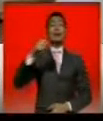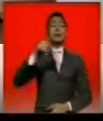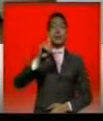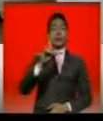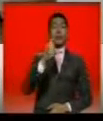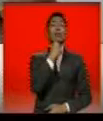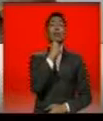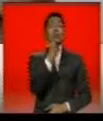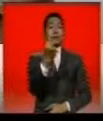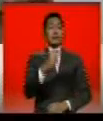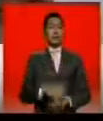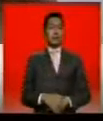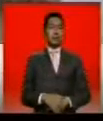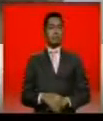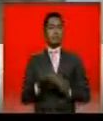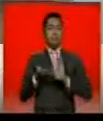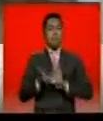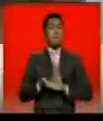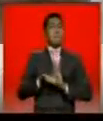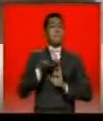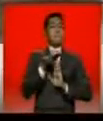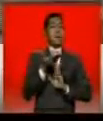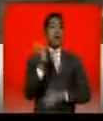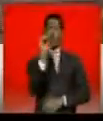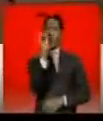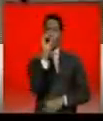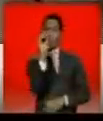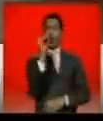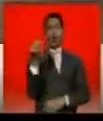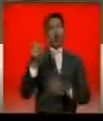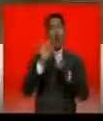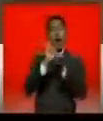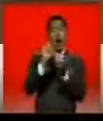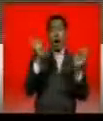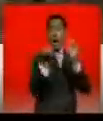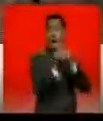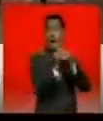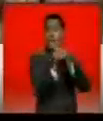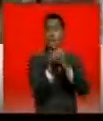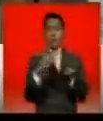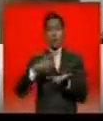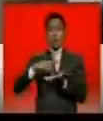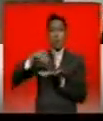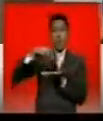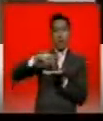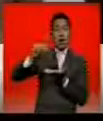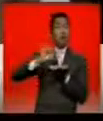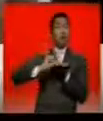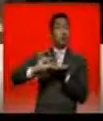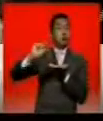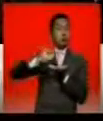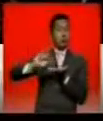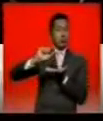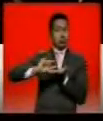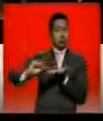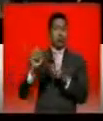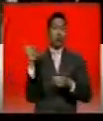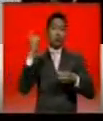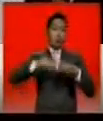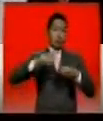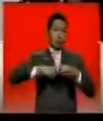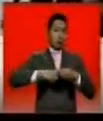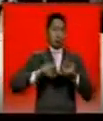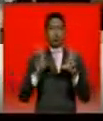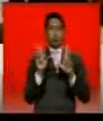no se incrementa ni se modifica el esquema de aportaciones de los afiliados para financiar este seguro. Otro de